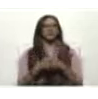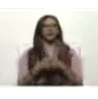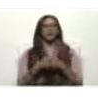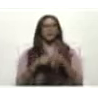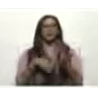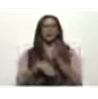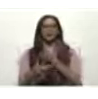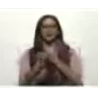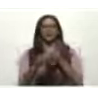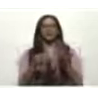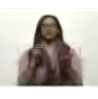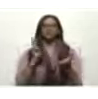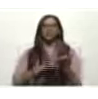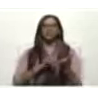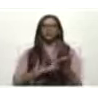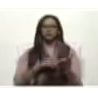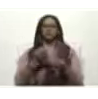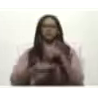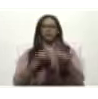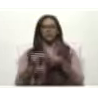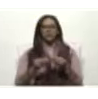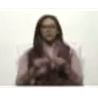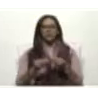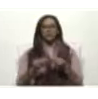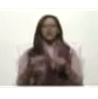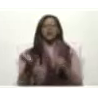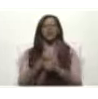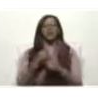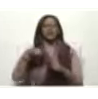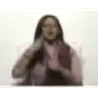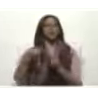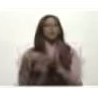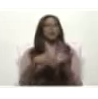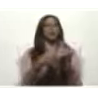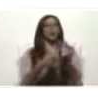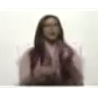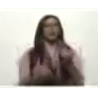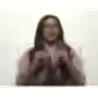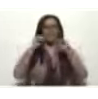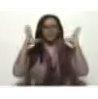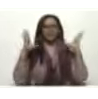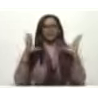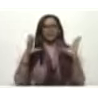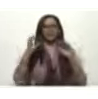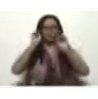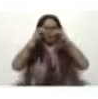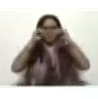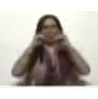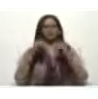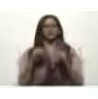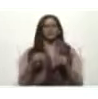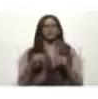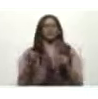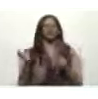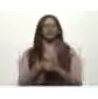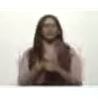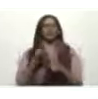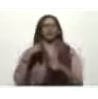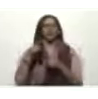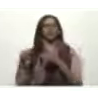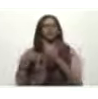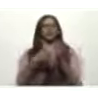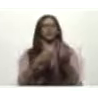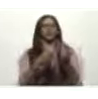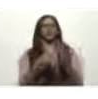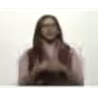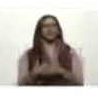los hechos lo vamos a hacer. Y vamos a encontrar otros caminos para encender esos aparatos. Encontramos otros caminos,